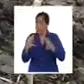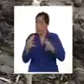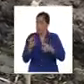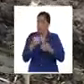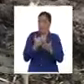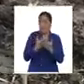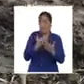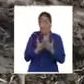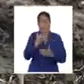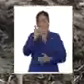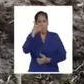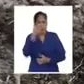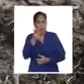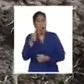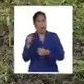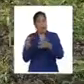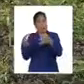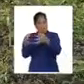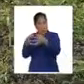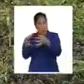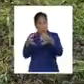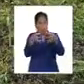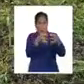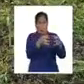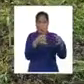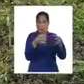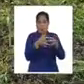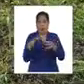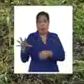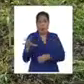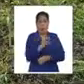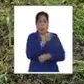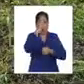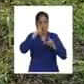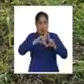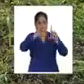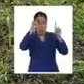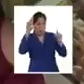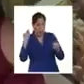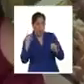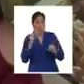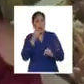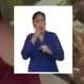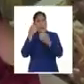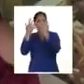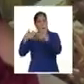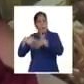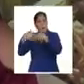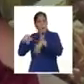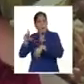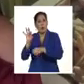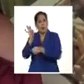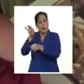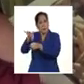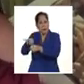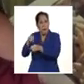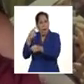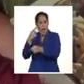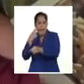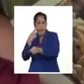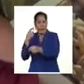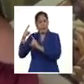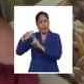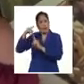productores, para lo cual se creó una red de extensionismo en todo el país, que estos productores son capaces no solamente de introducir nuestras variedades, estas